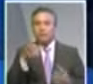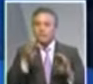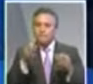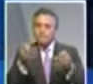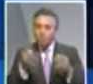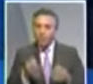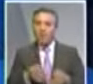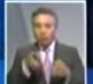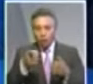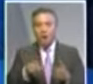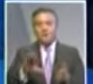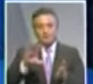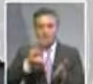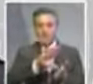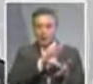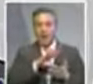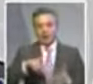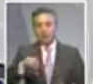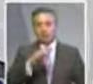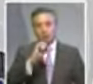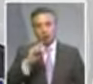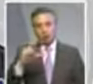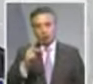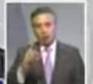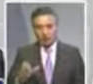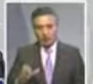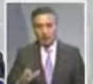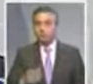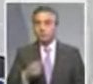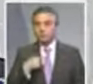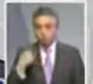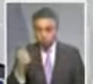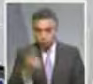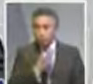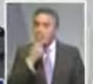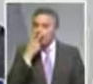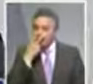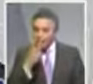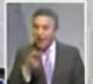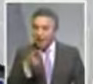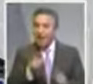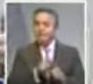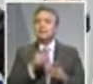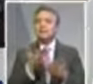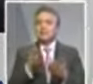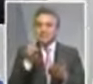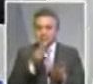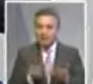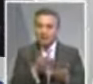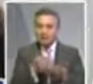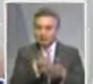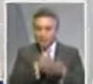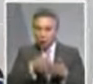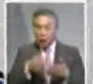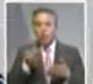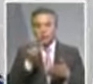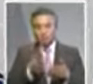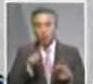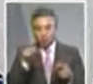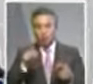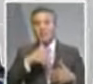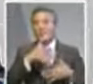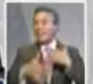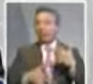promedio los países de la OCDE. Donde nosotros tenemos que mirar los seguros de salud y las reformas de salud es en esta